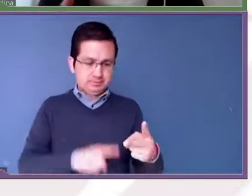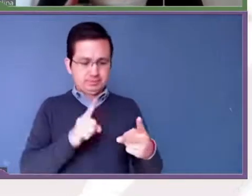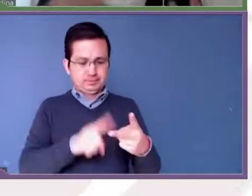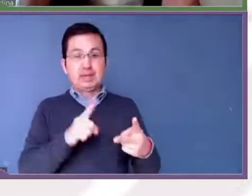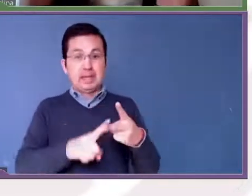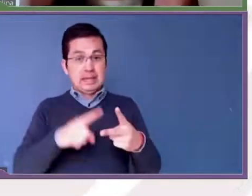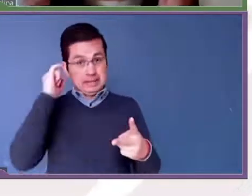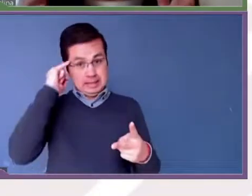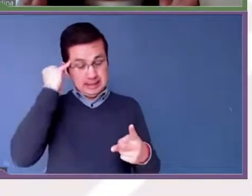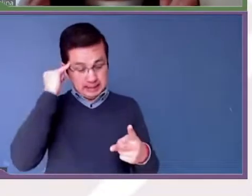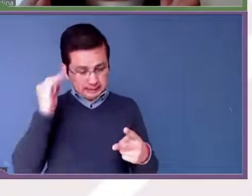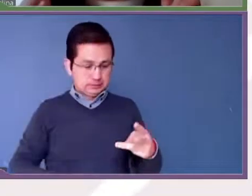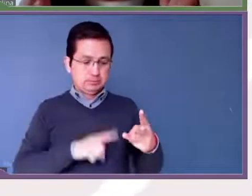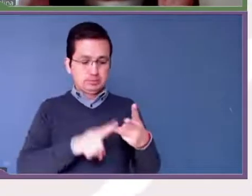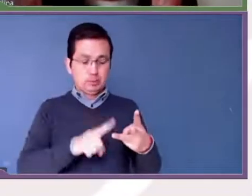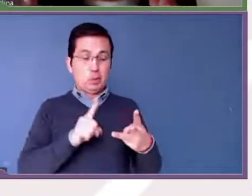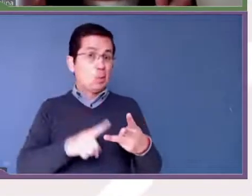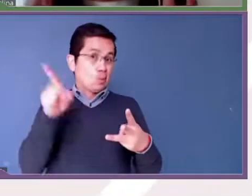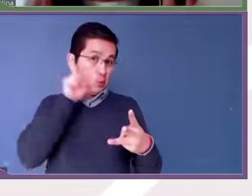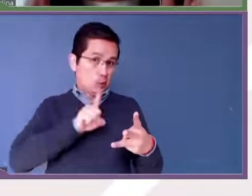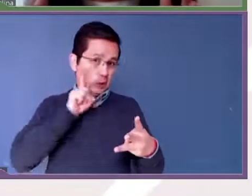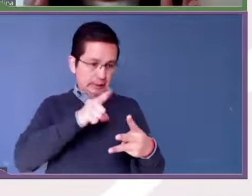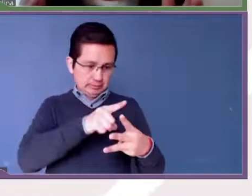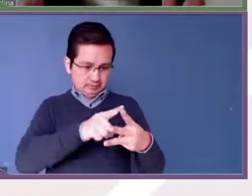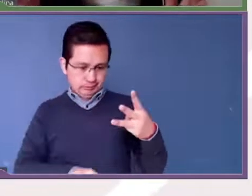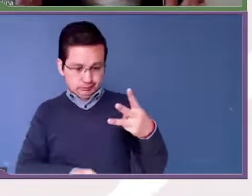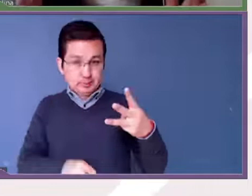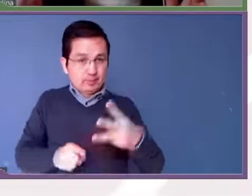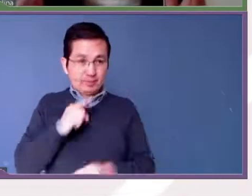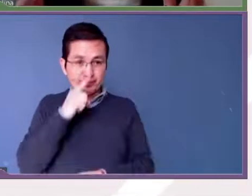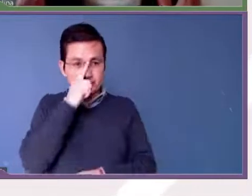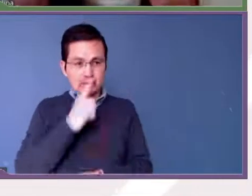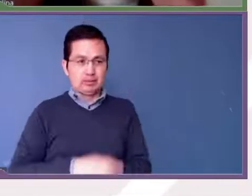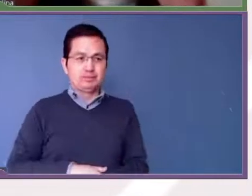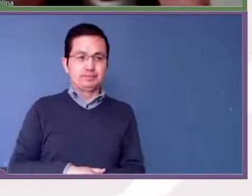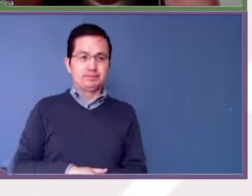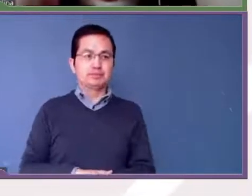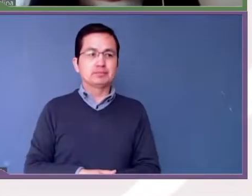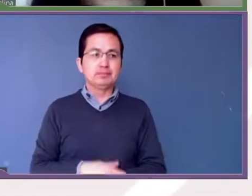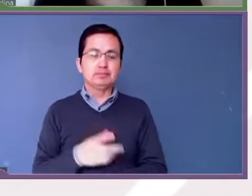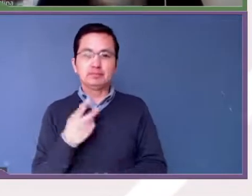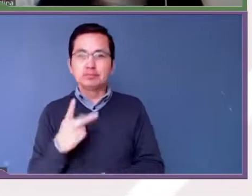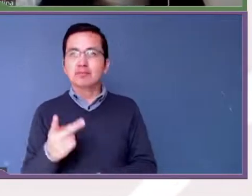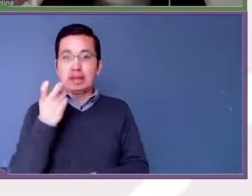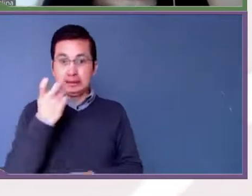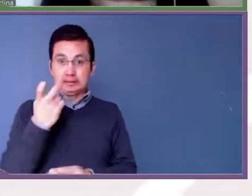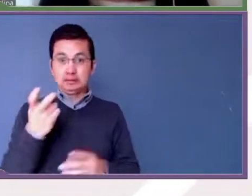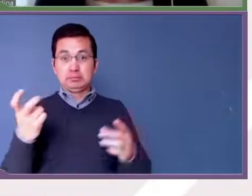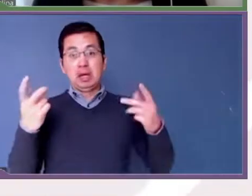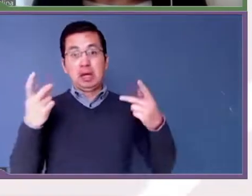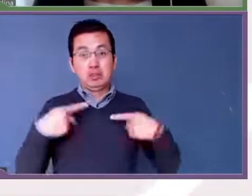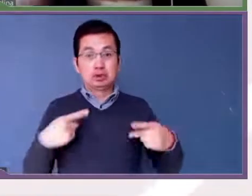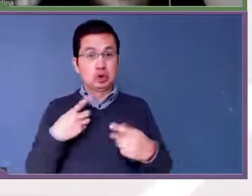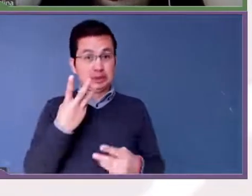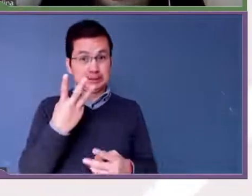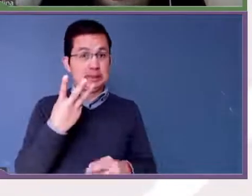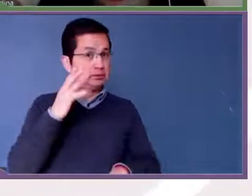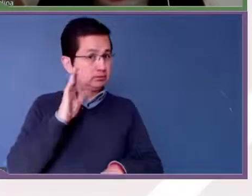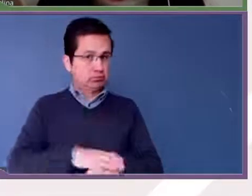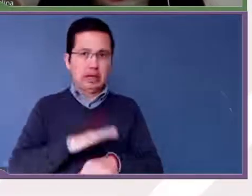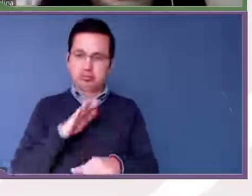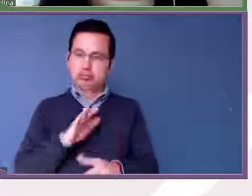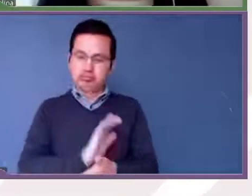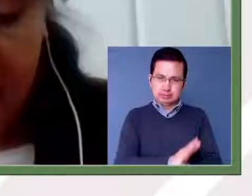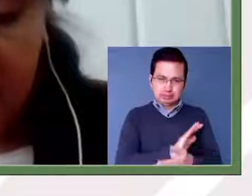que en este 2020 son las tres que están al frente o